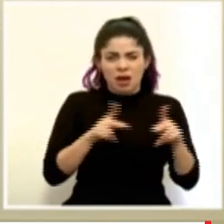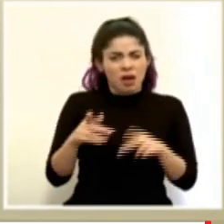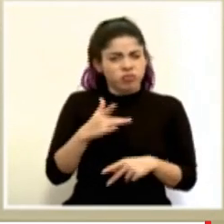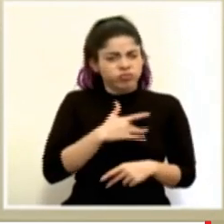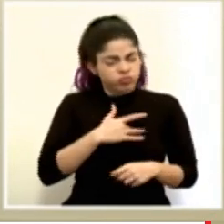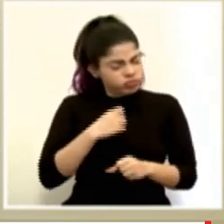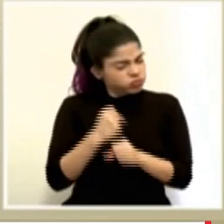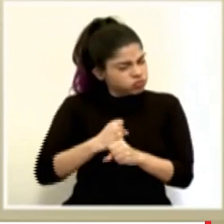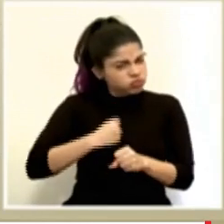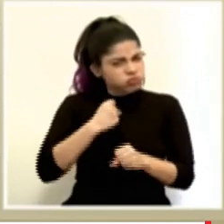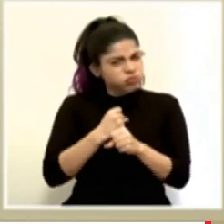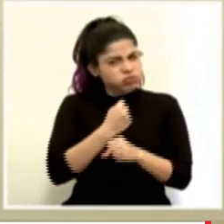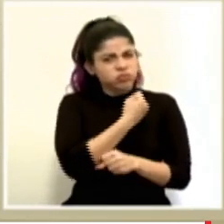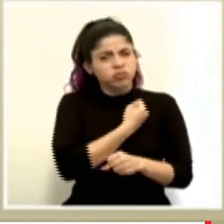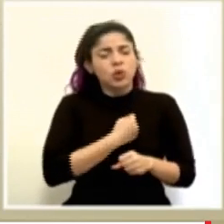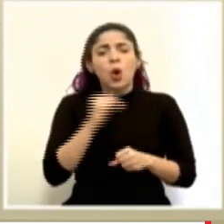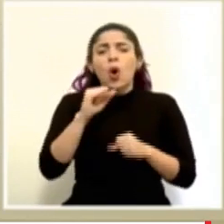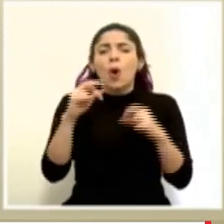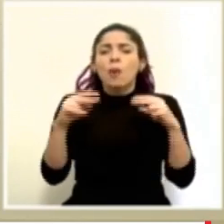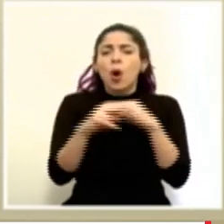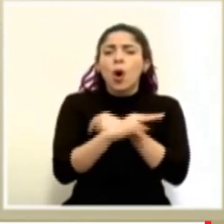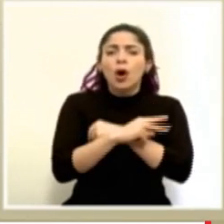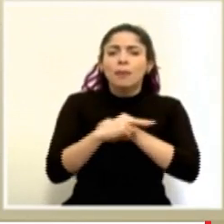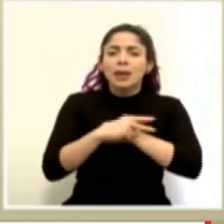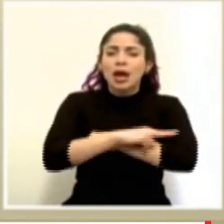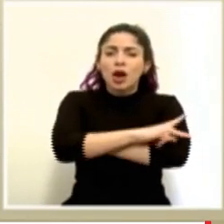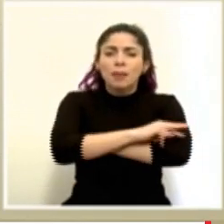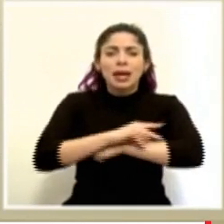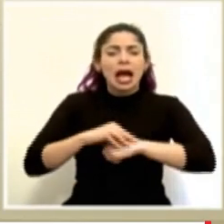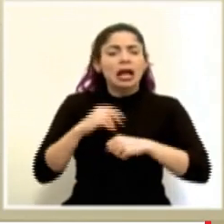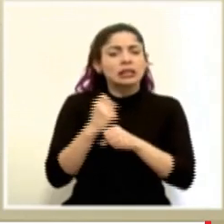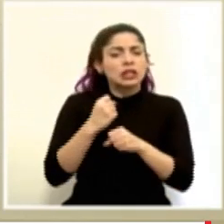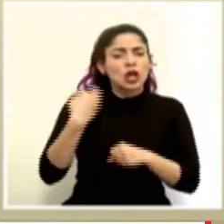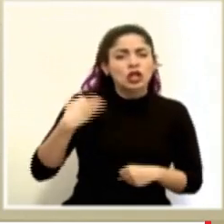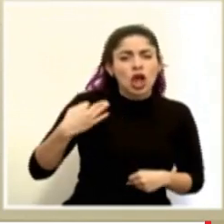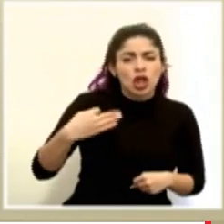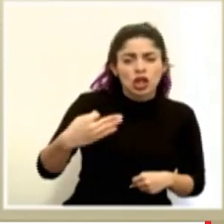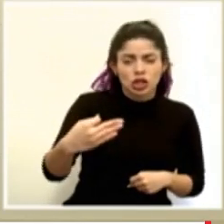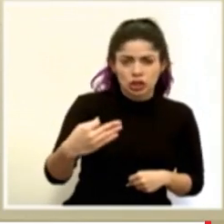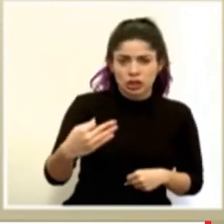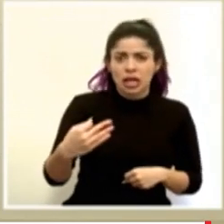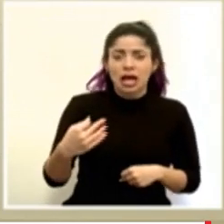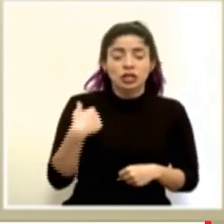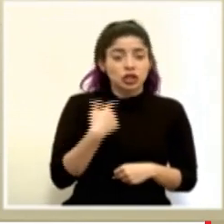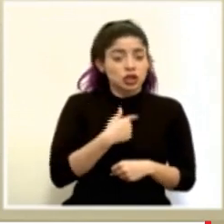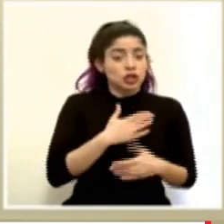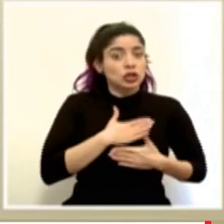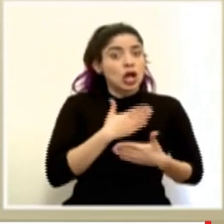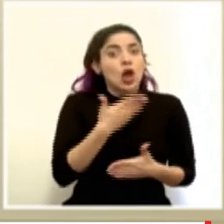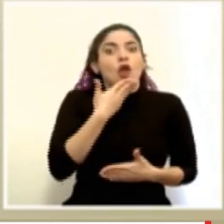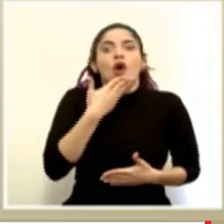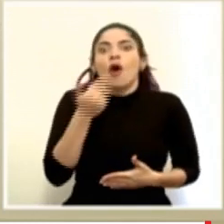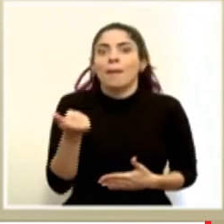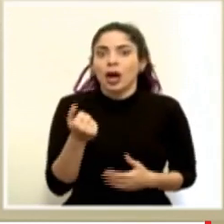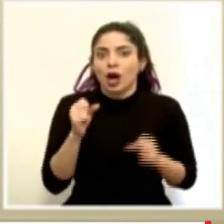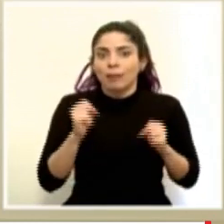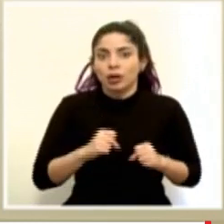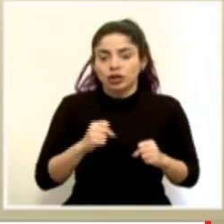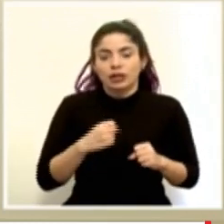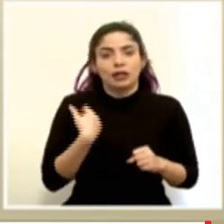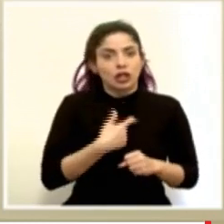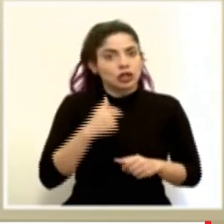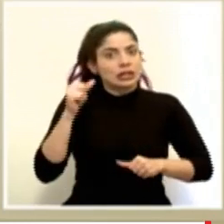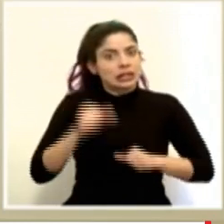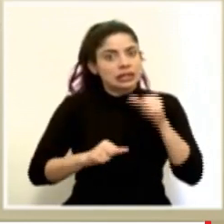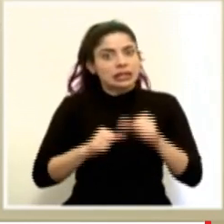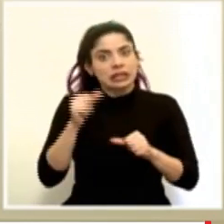sido de verdad un trabajo de hormiga y de todos los días. Les aseguro que damos lo mejor que podemos, con la mano en el corazón, estamos tratando de